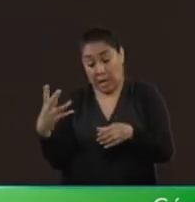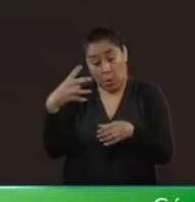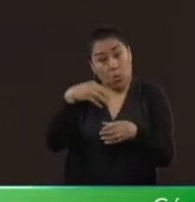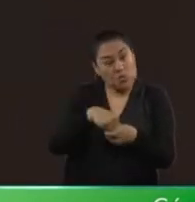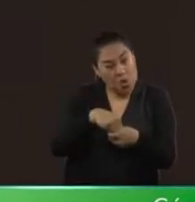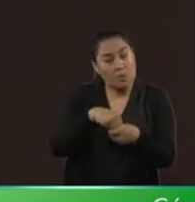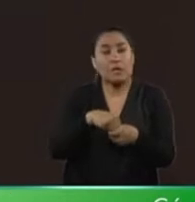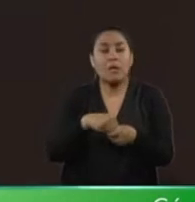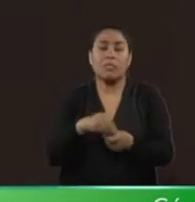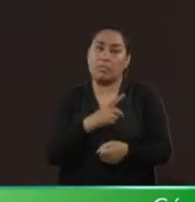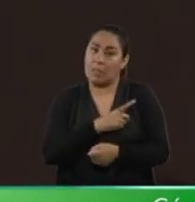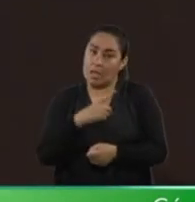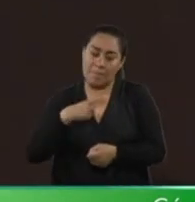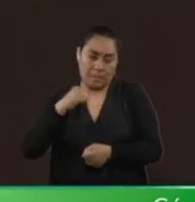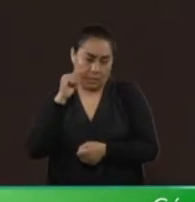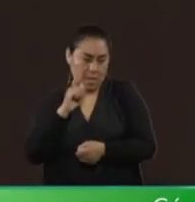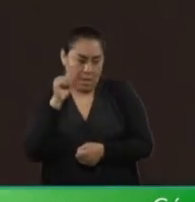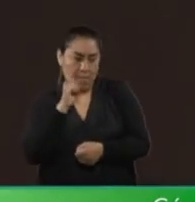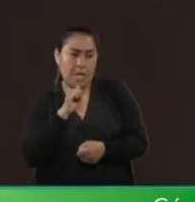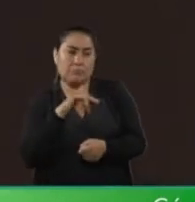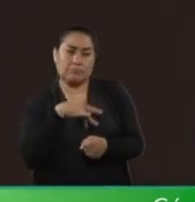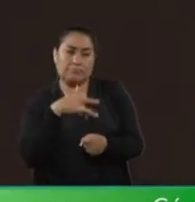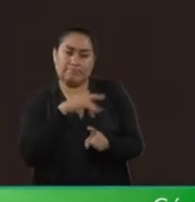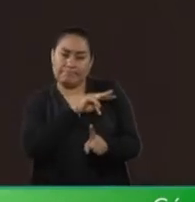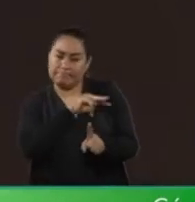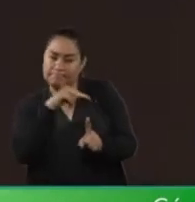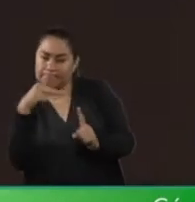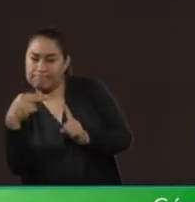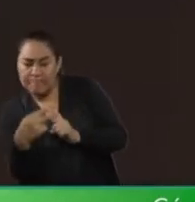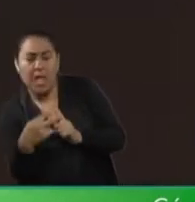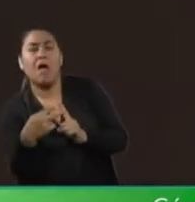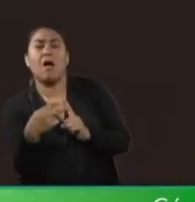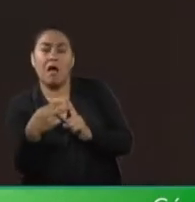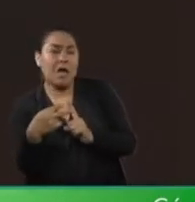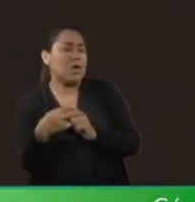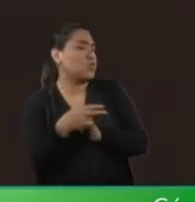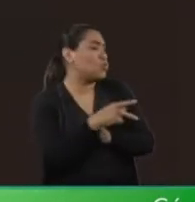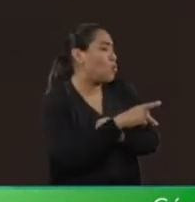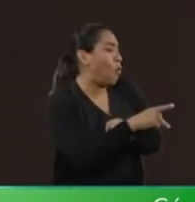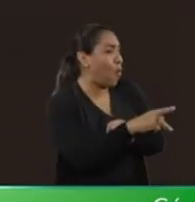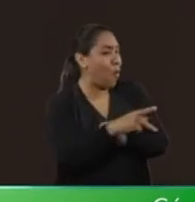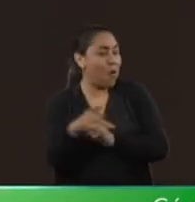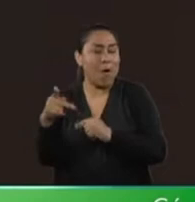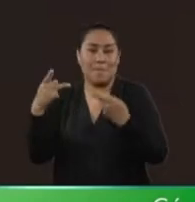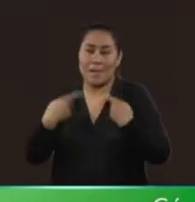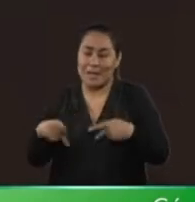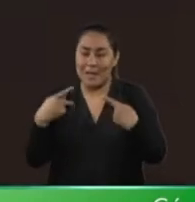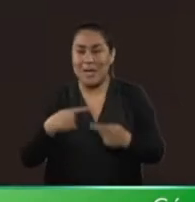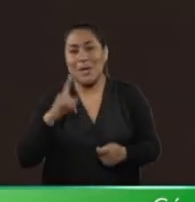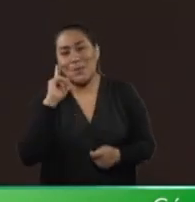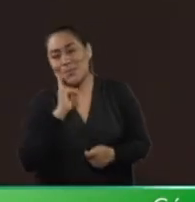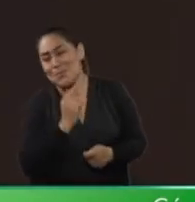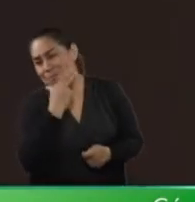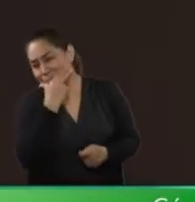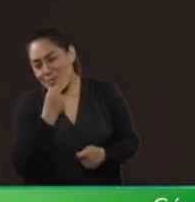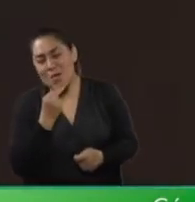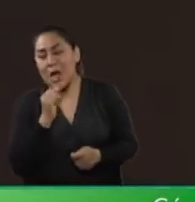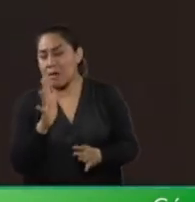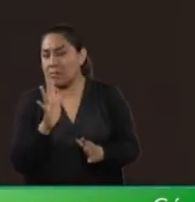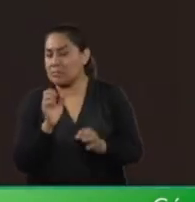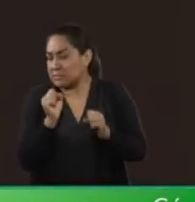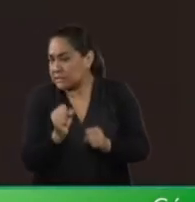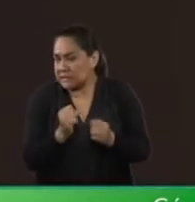hacer con una perspectiva amplia y de género, que incluya de manera muy fuerte y decidida